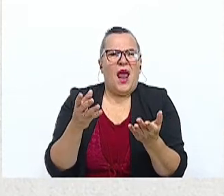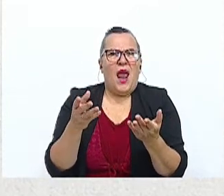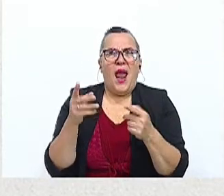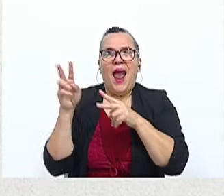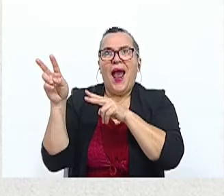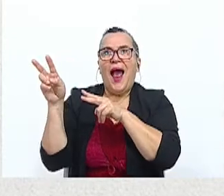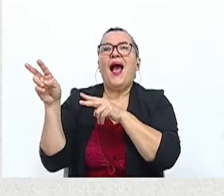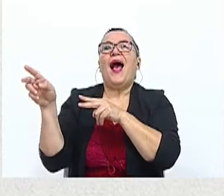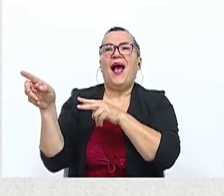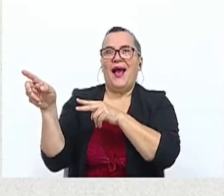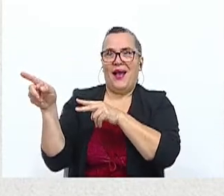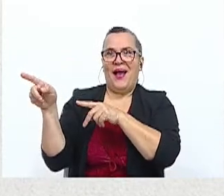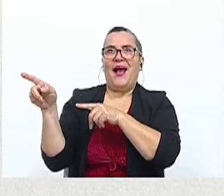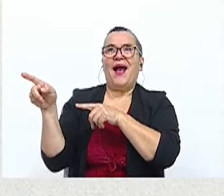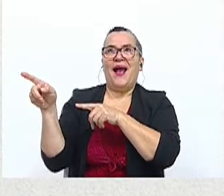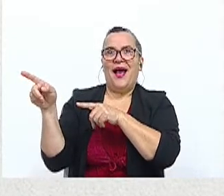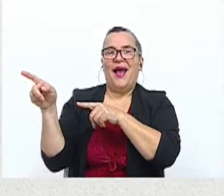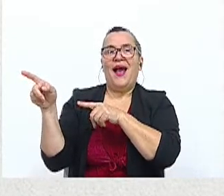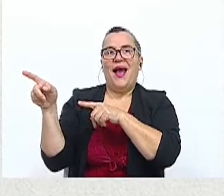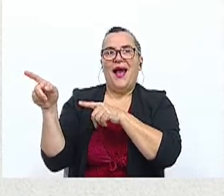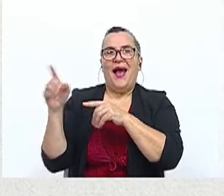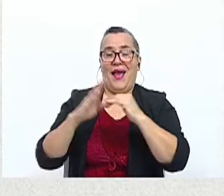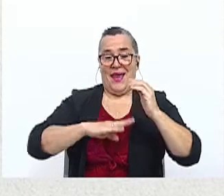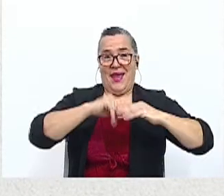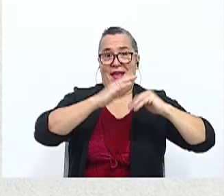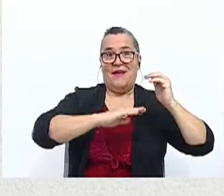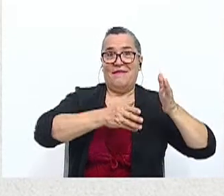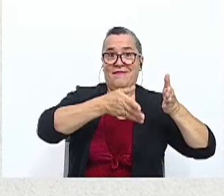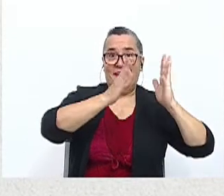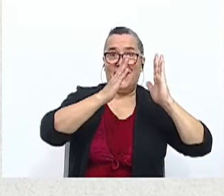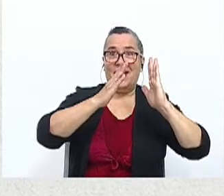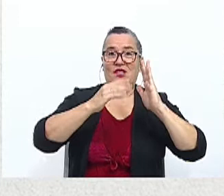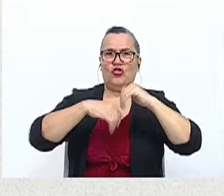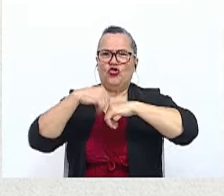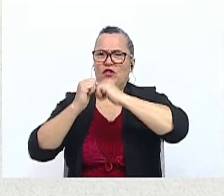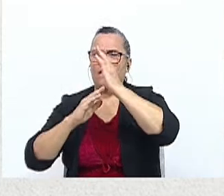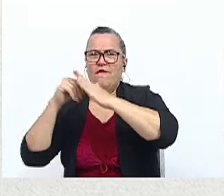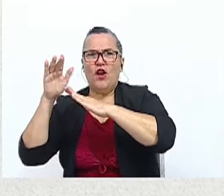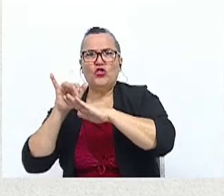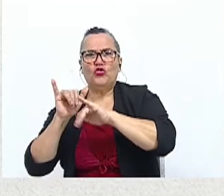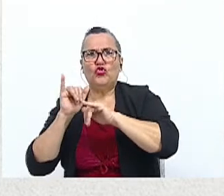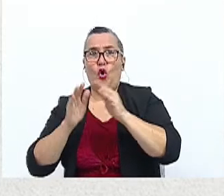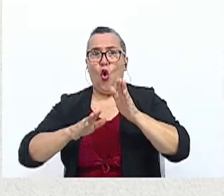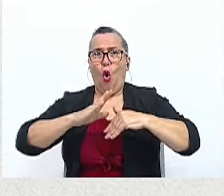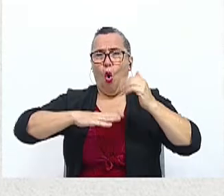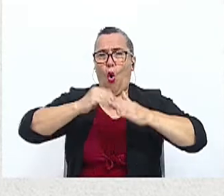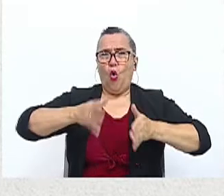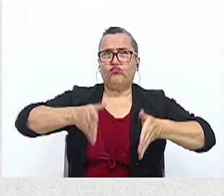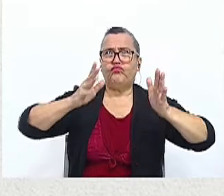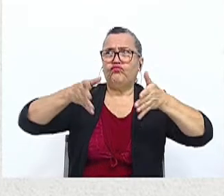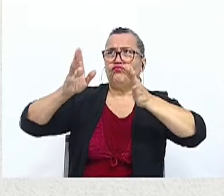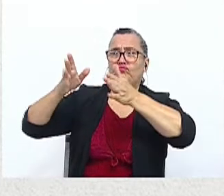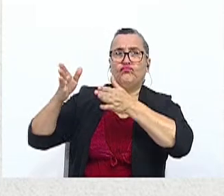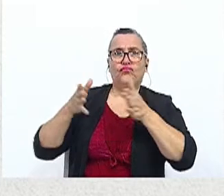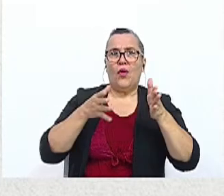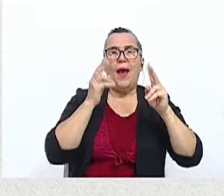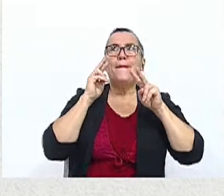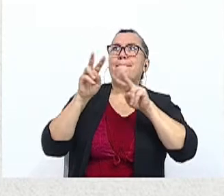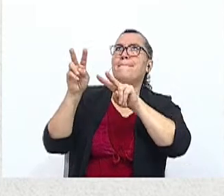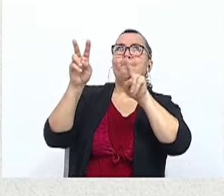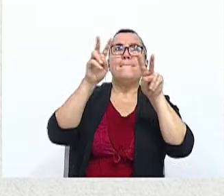Veamos esta otra imagen. Claro, en los edificios, en las infraestructuras, en esas construcciones. Ahí vemos